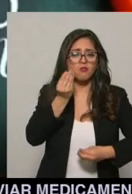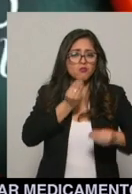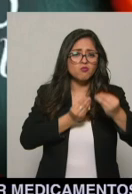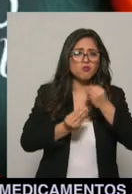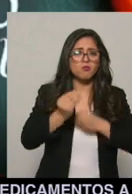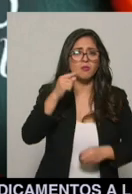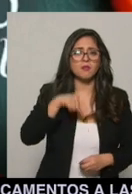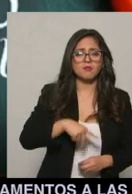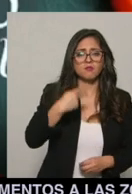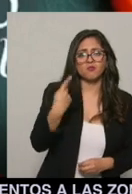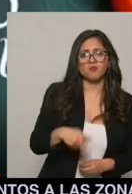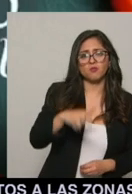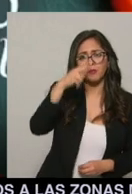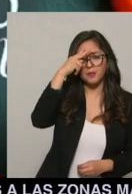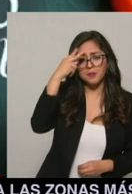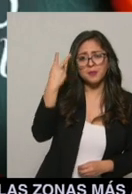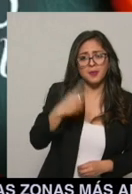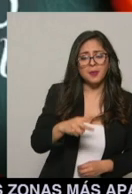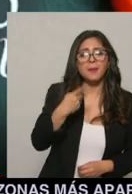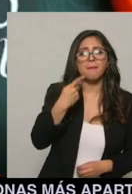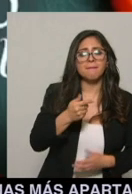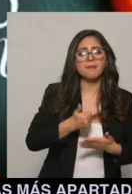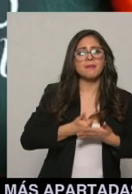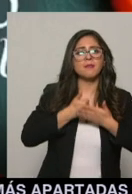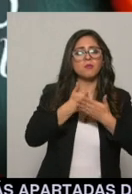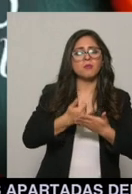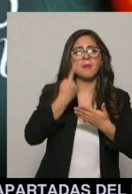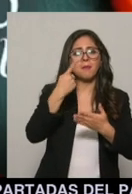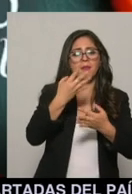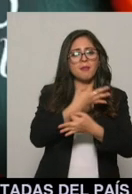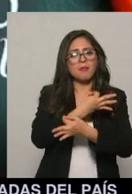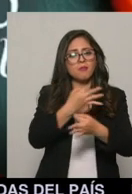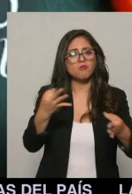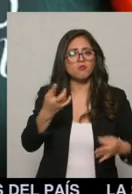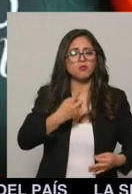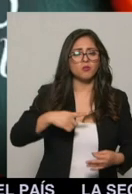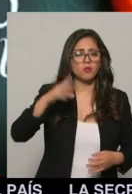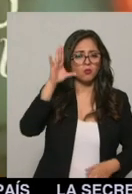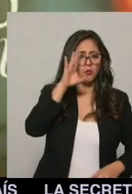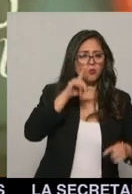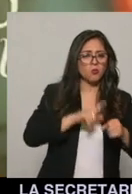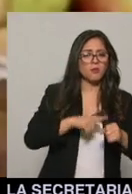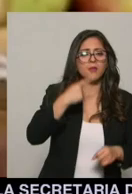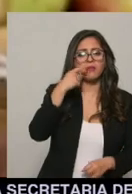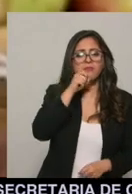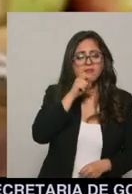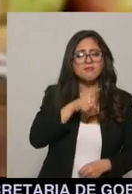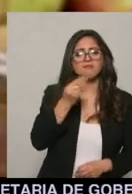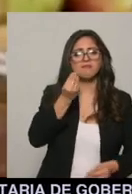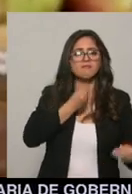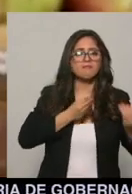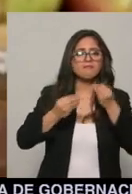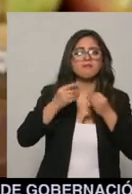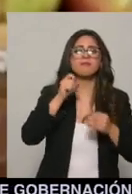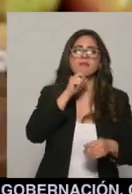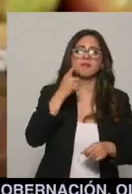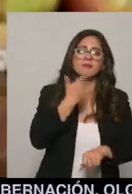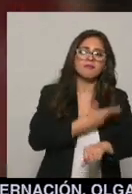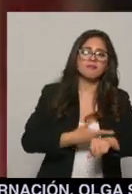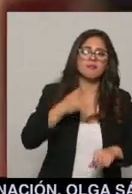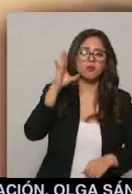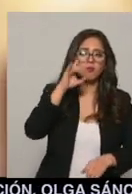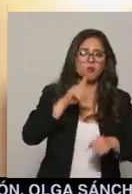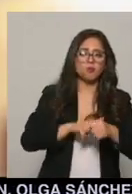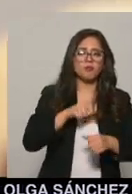por supuesto, esto ayuda mucho en la difusión de la cultura y de nuestra gastronomía. Antípoda Gestión Cultural es quien